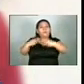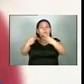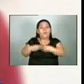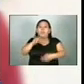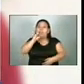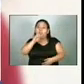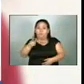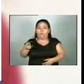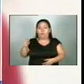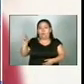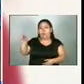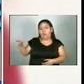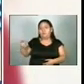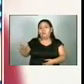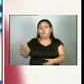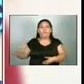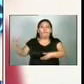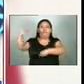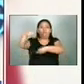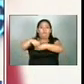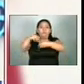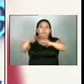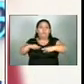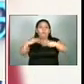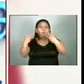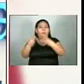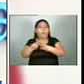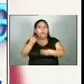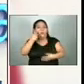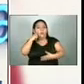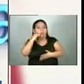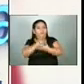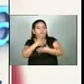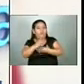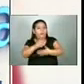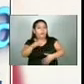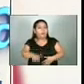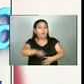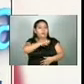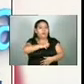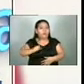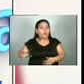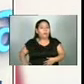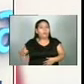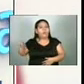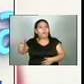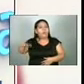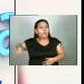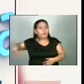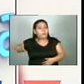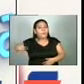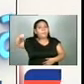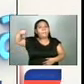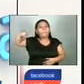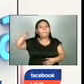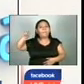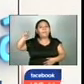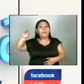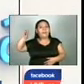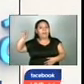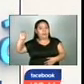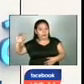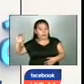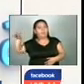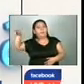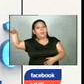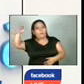a la policía, el sujeto pertenece a una estructura criminal que opera en el país y su captura se realizó en el departamento de Petén, mientras